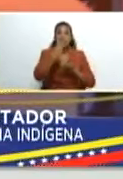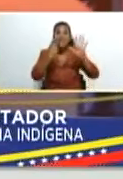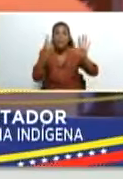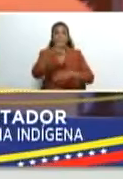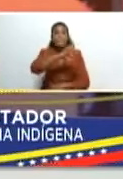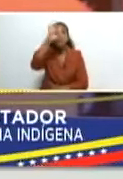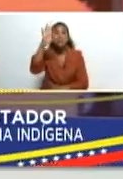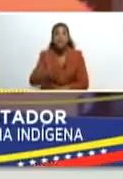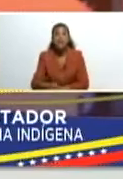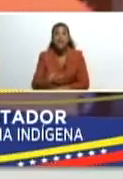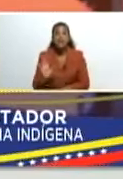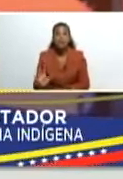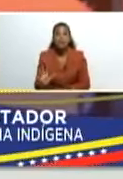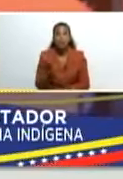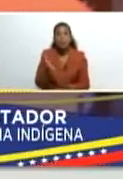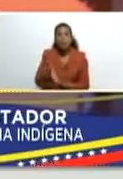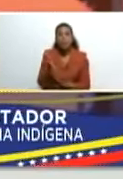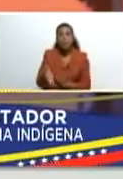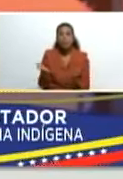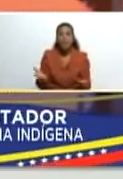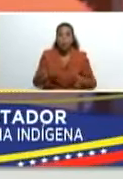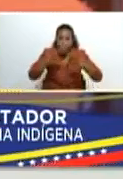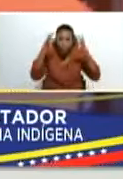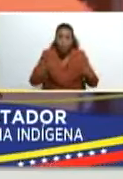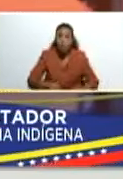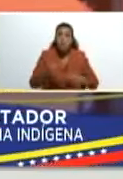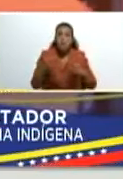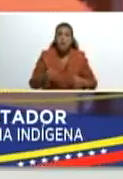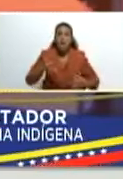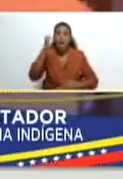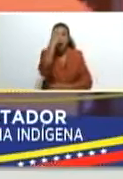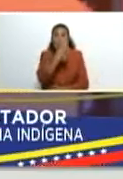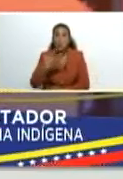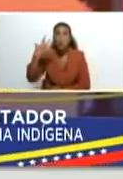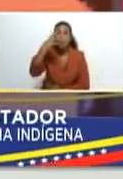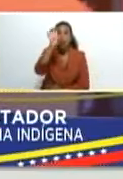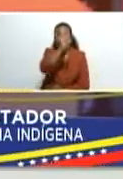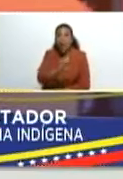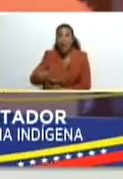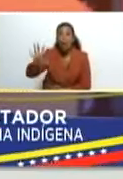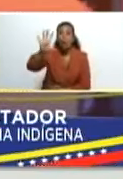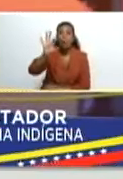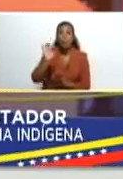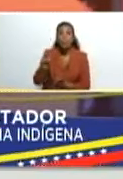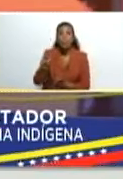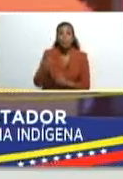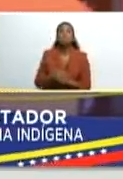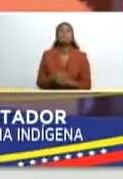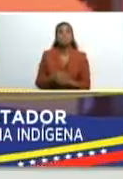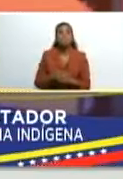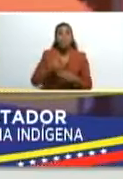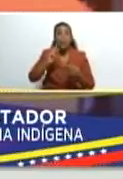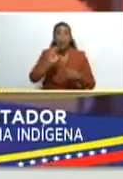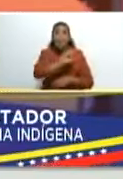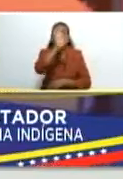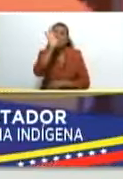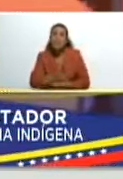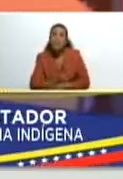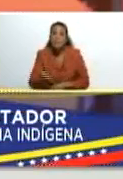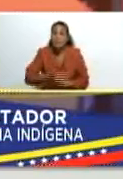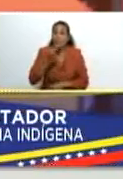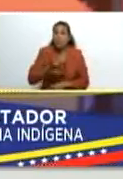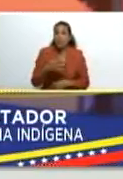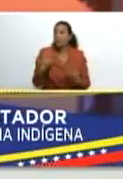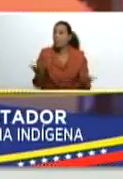26% de origen europeo. ¿Ah? Y me apareció un porcentaje